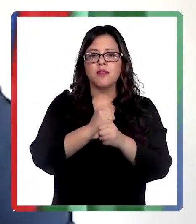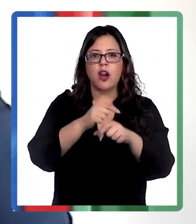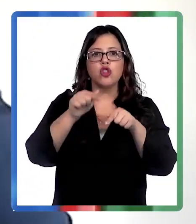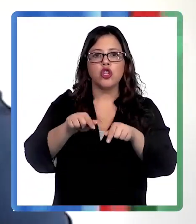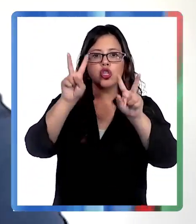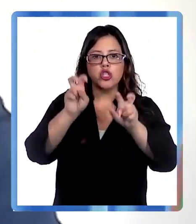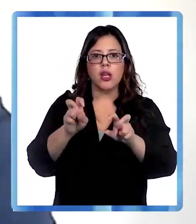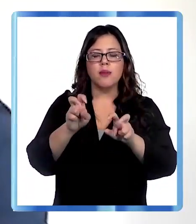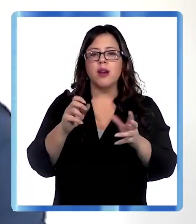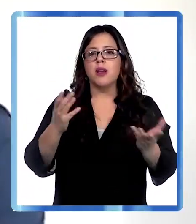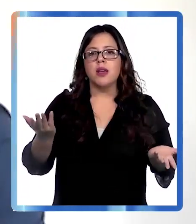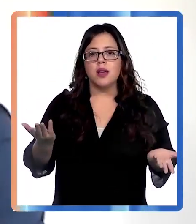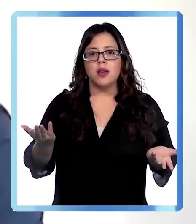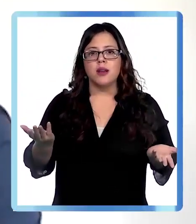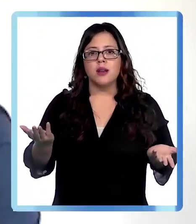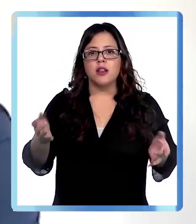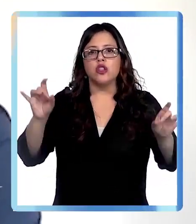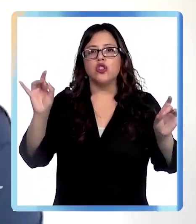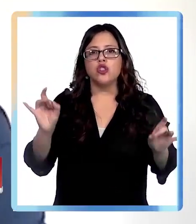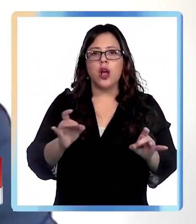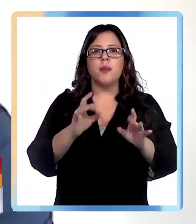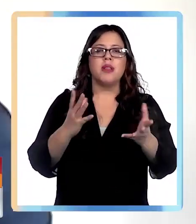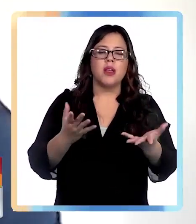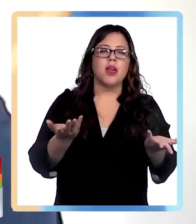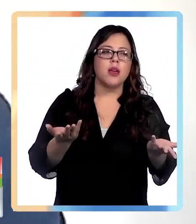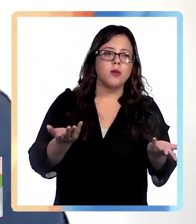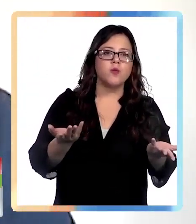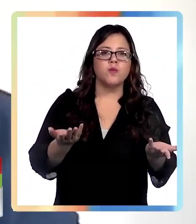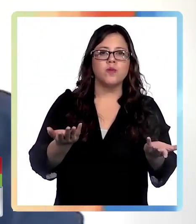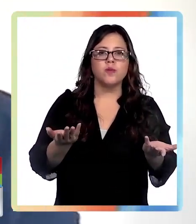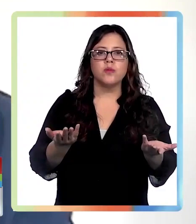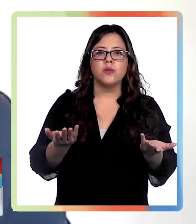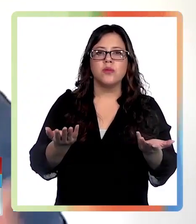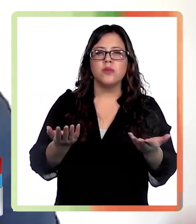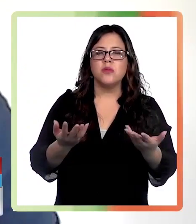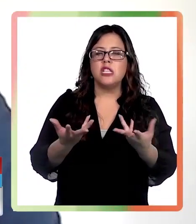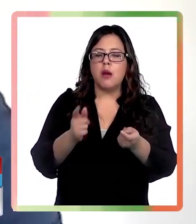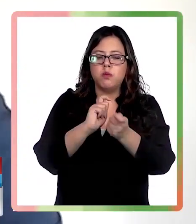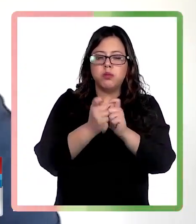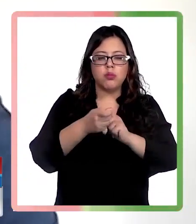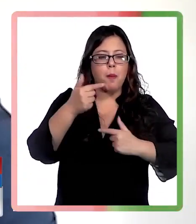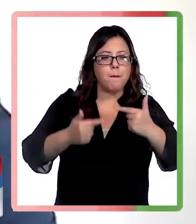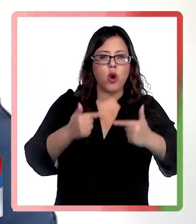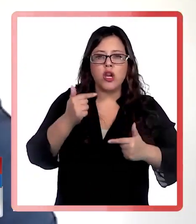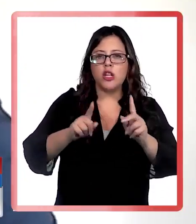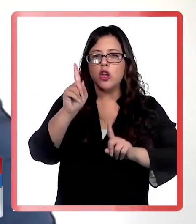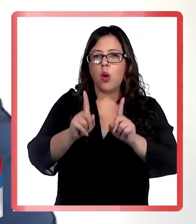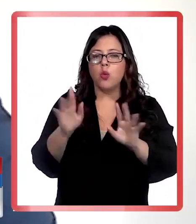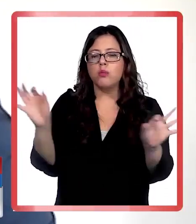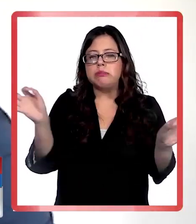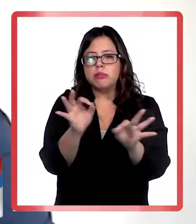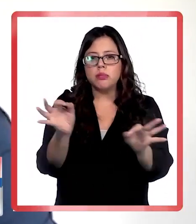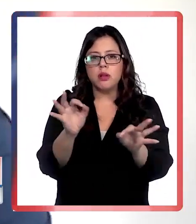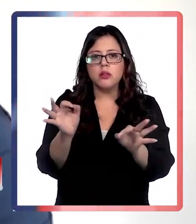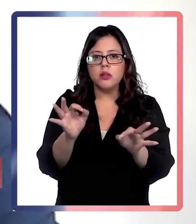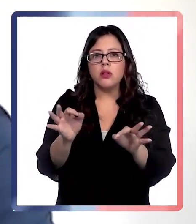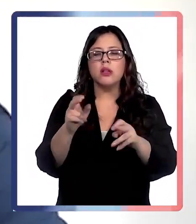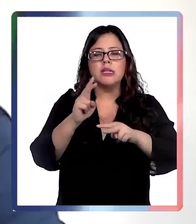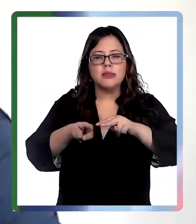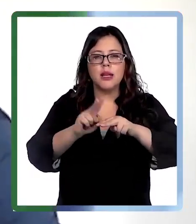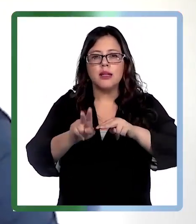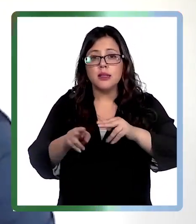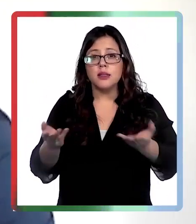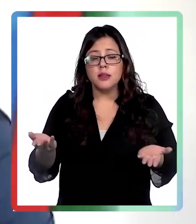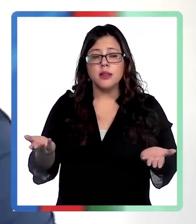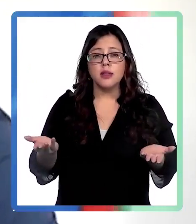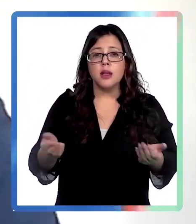ello. En ese sentido, más allá de criticar o probablemente politizar algunas veces en términos de las declaraciones que se